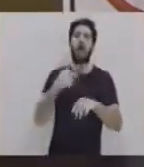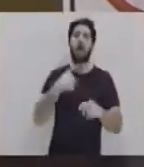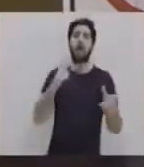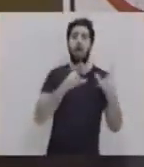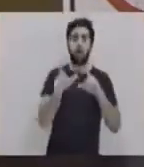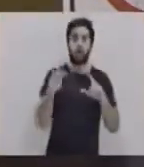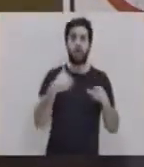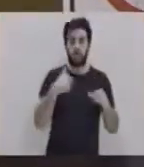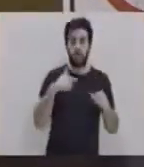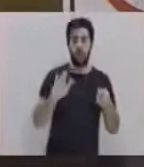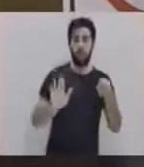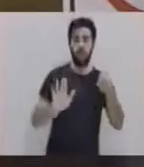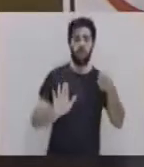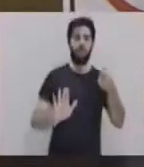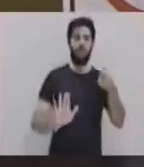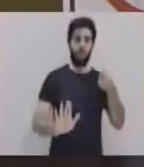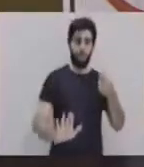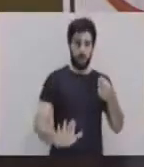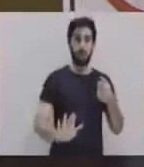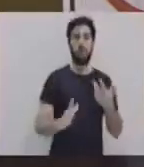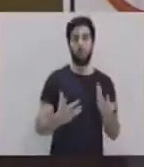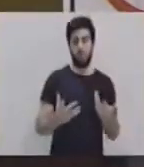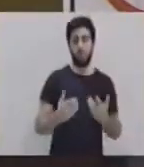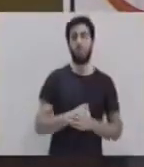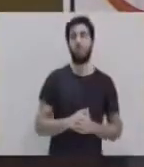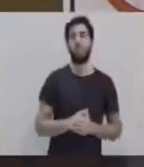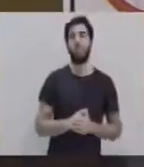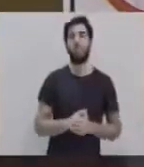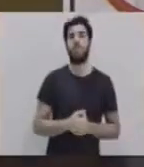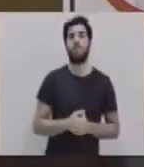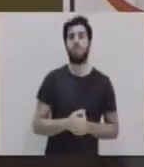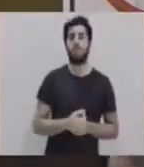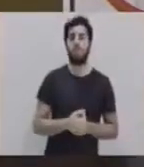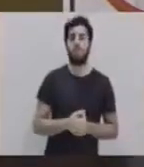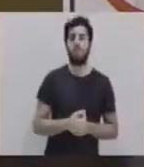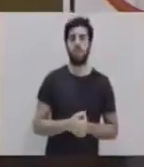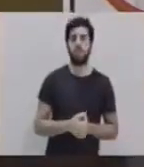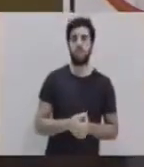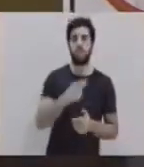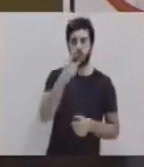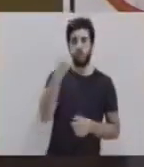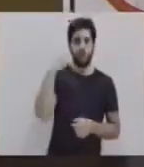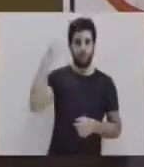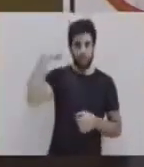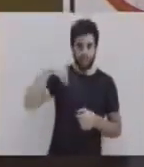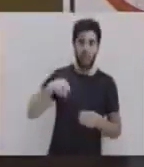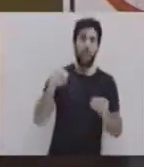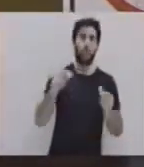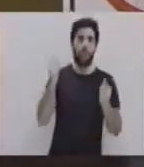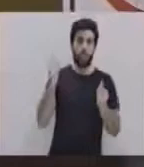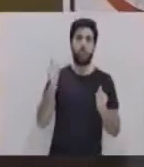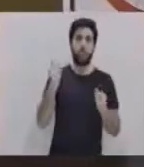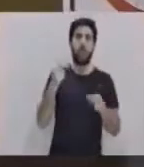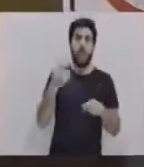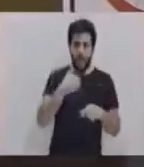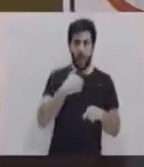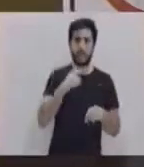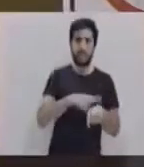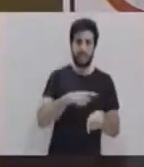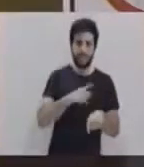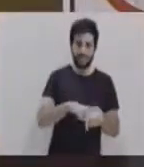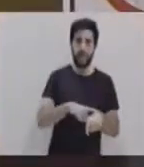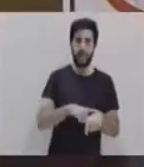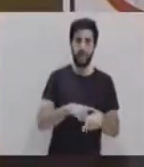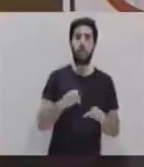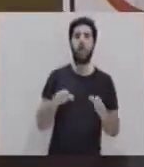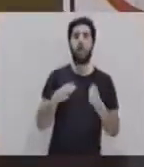una de las partes de mi cuerpo ejercer una función de frenado. Aunque pareciera ser muy rápido y es muy natural, lleva un